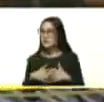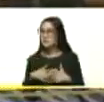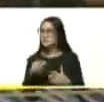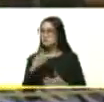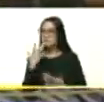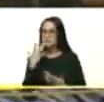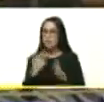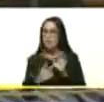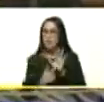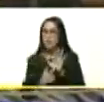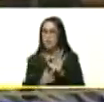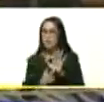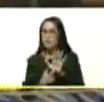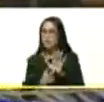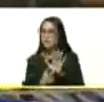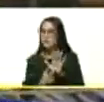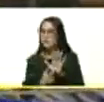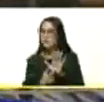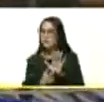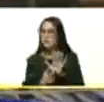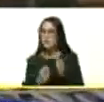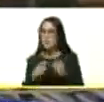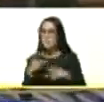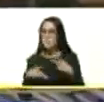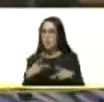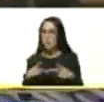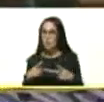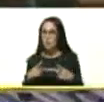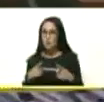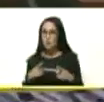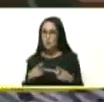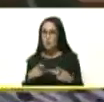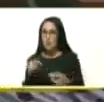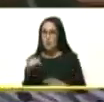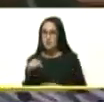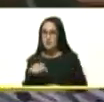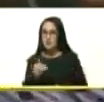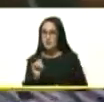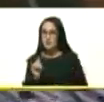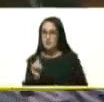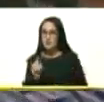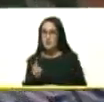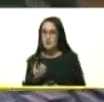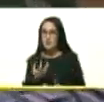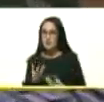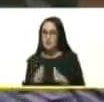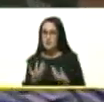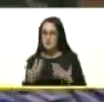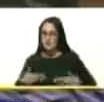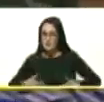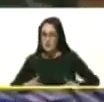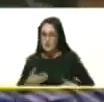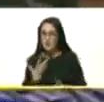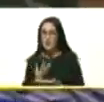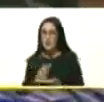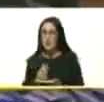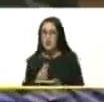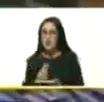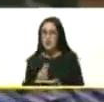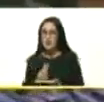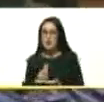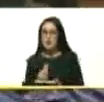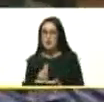pueden presenciar, presidente, los productos que aquí producimos, hechos en Monagas, con el esfuerzo de los